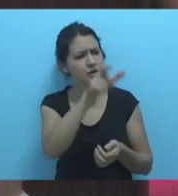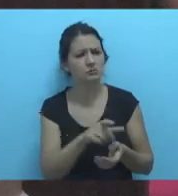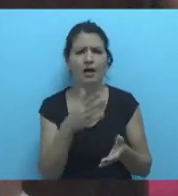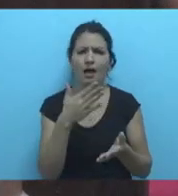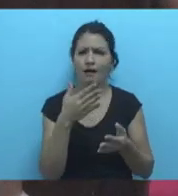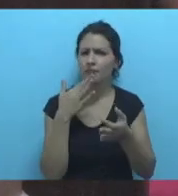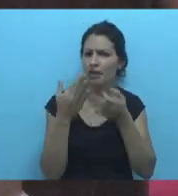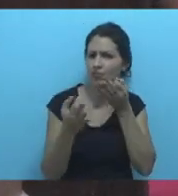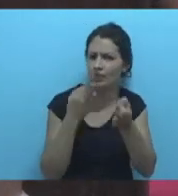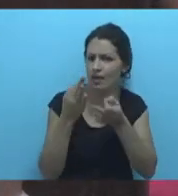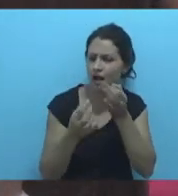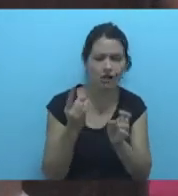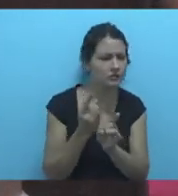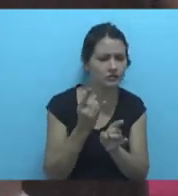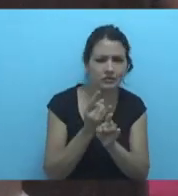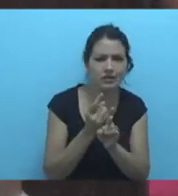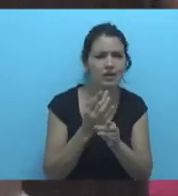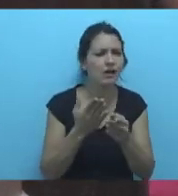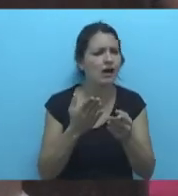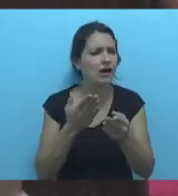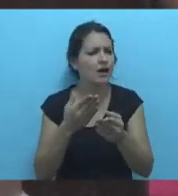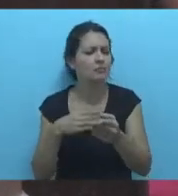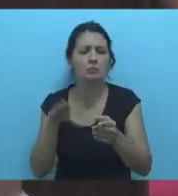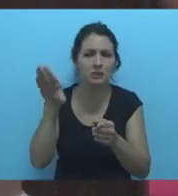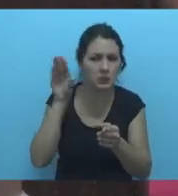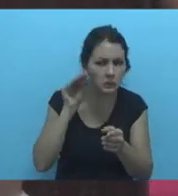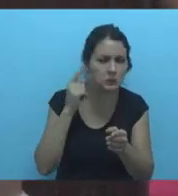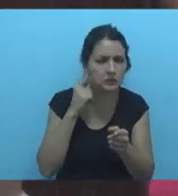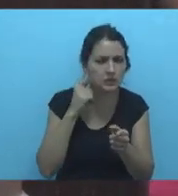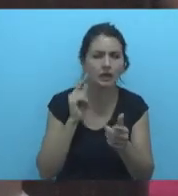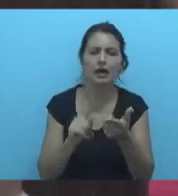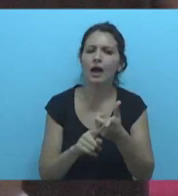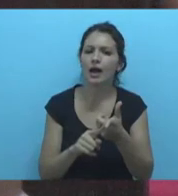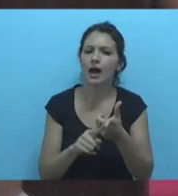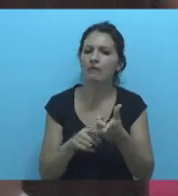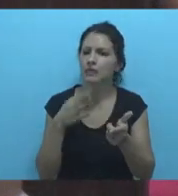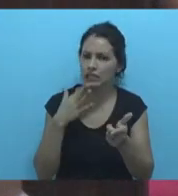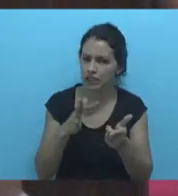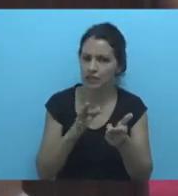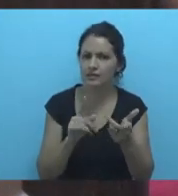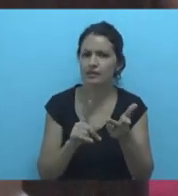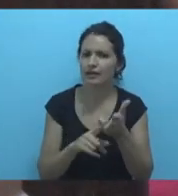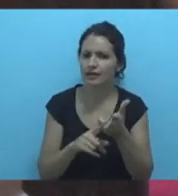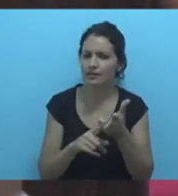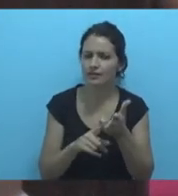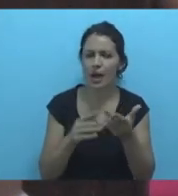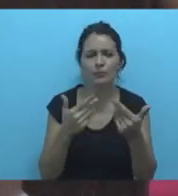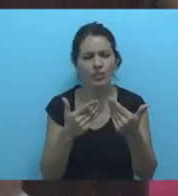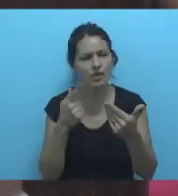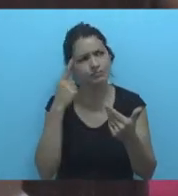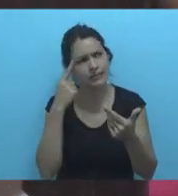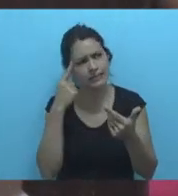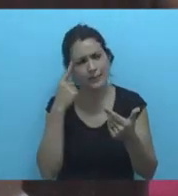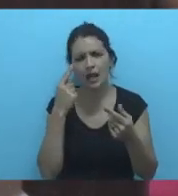un hombre siempre dispuesto a escuchar, siempre dispuesto a